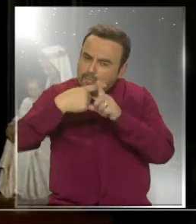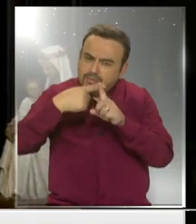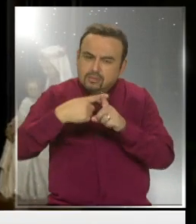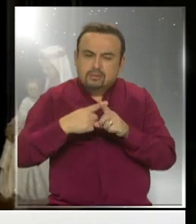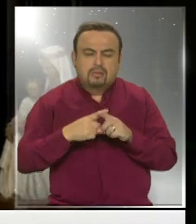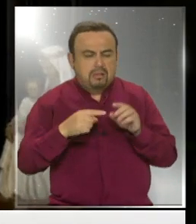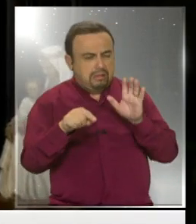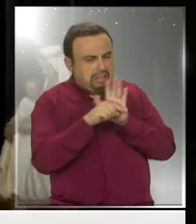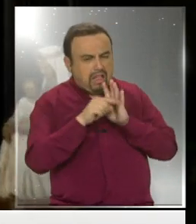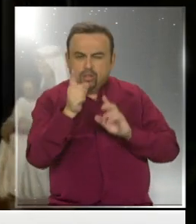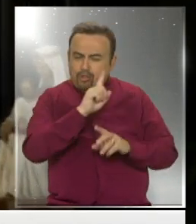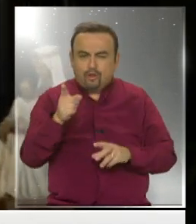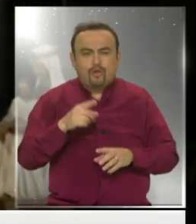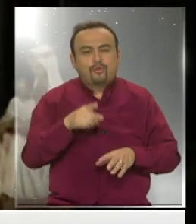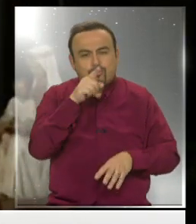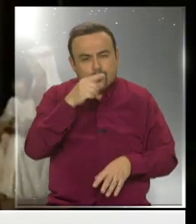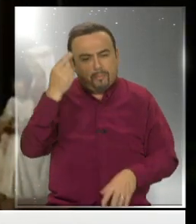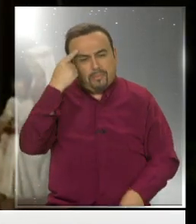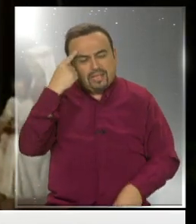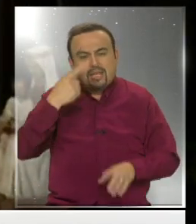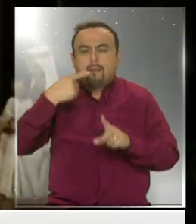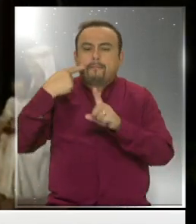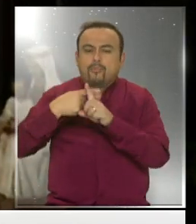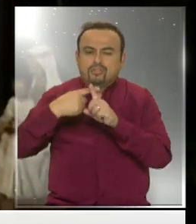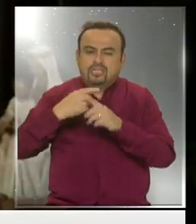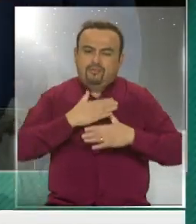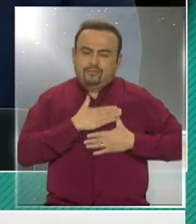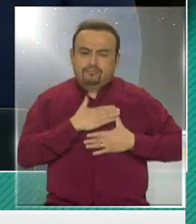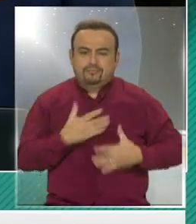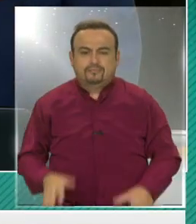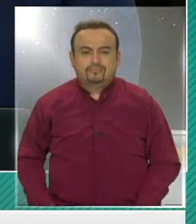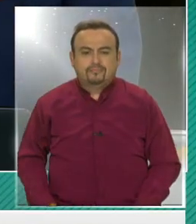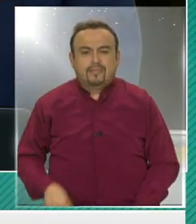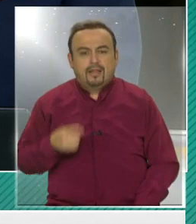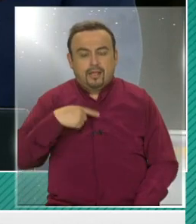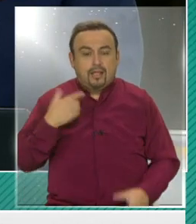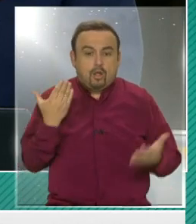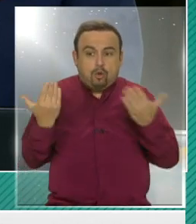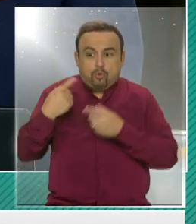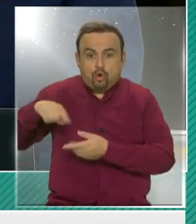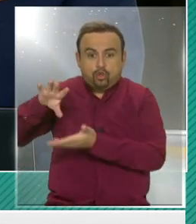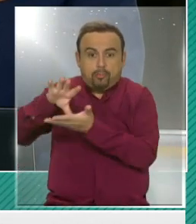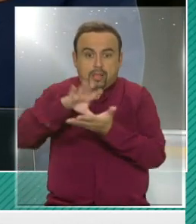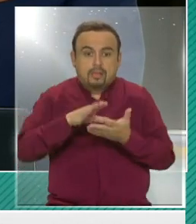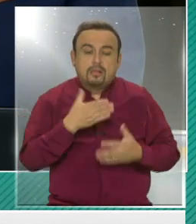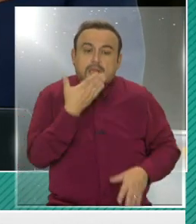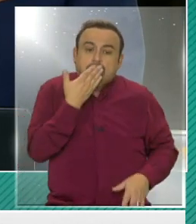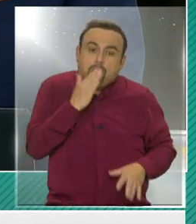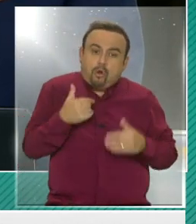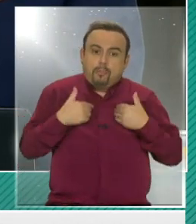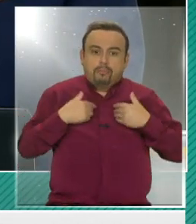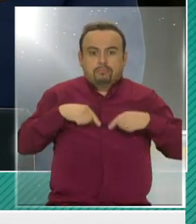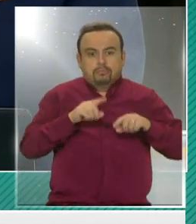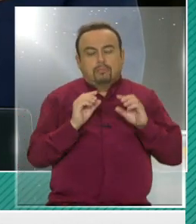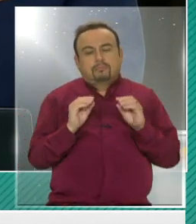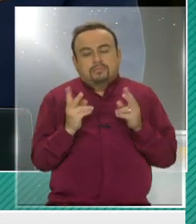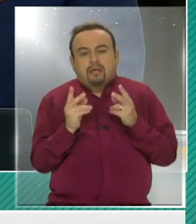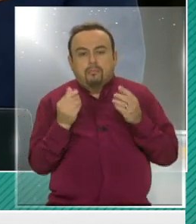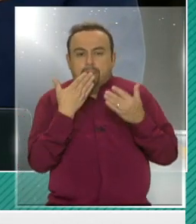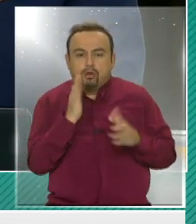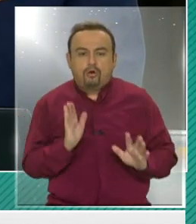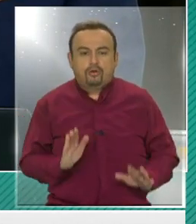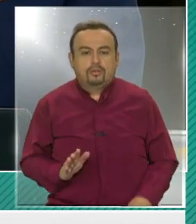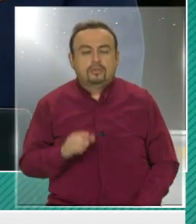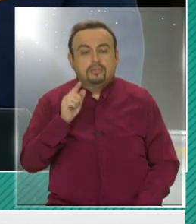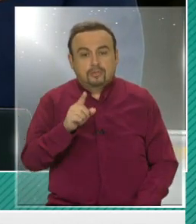exitismo pero sí un optimismo reservado estamos comparados con el resto del mundo un poquito mejor si ustedes se